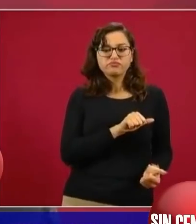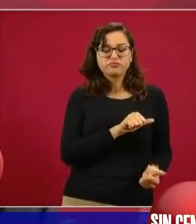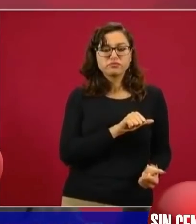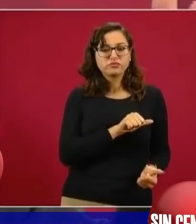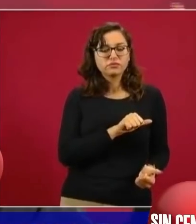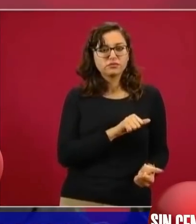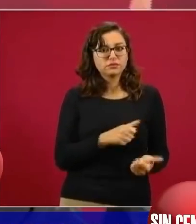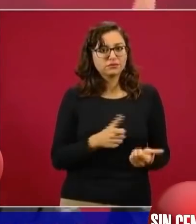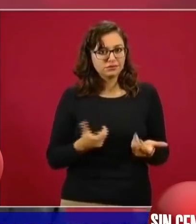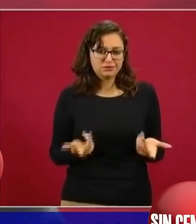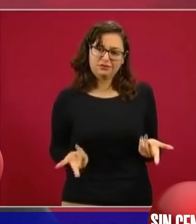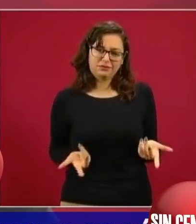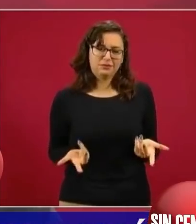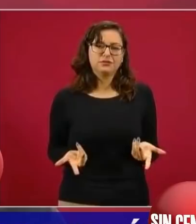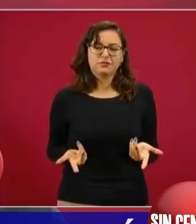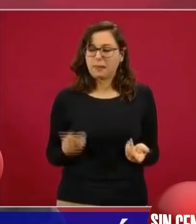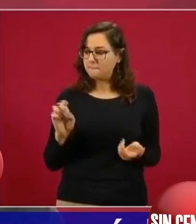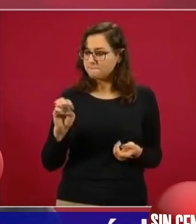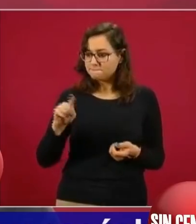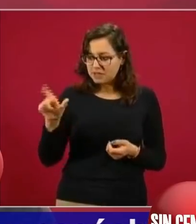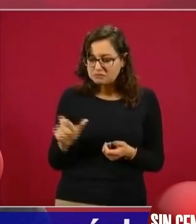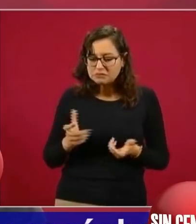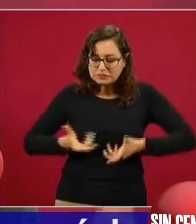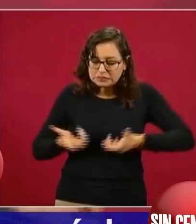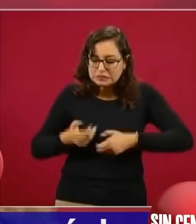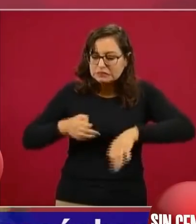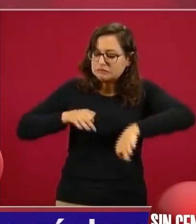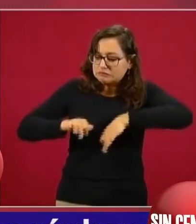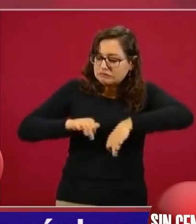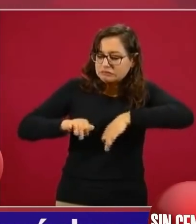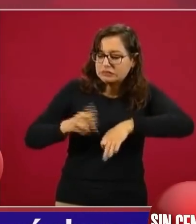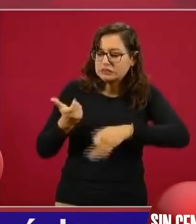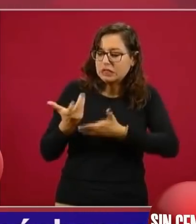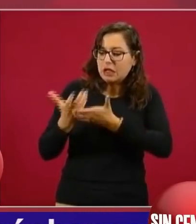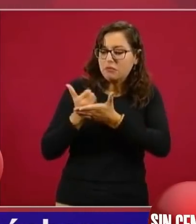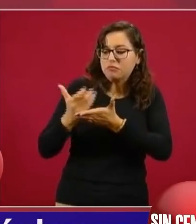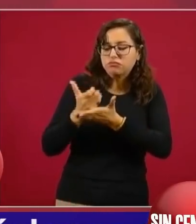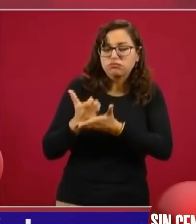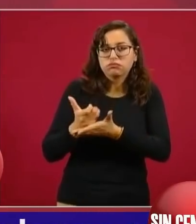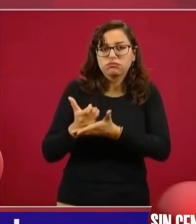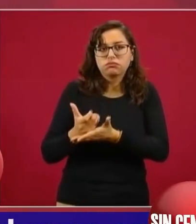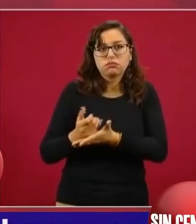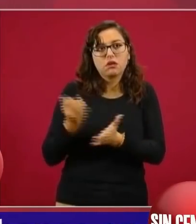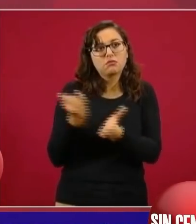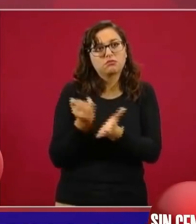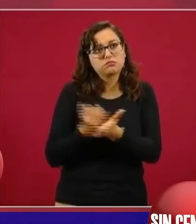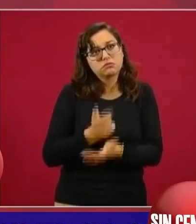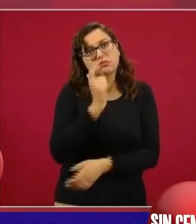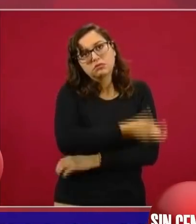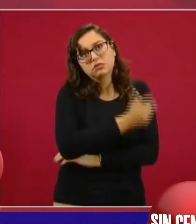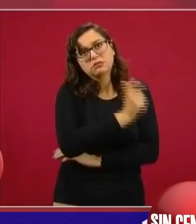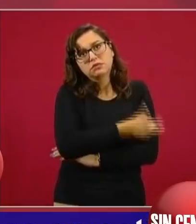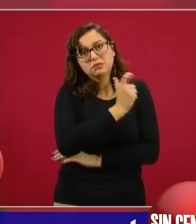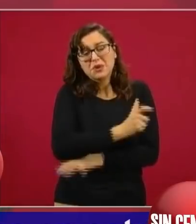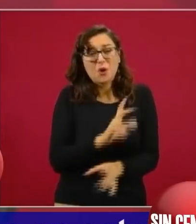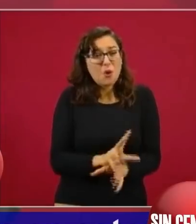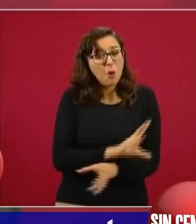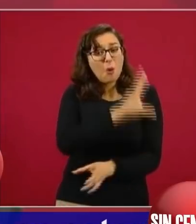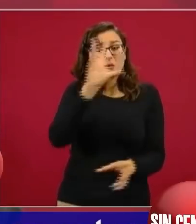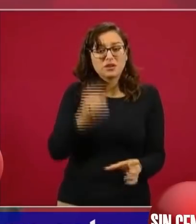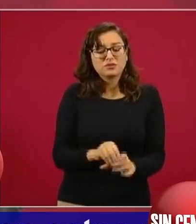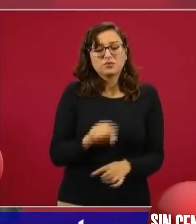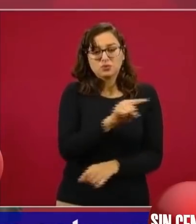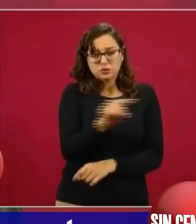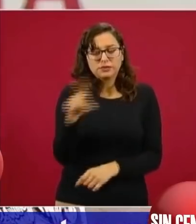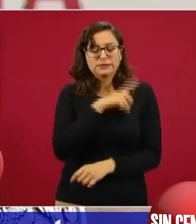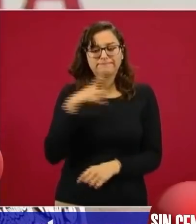lo que producía Pemex era para impuestos. Recuerden ustedes que durante